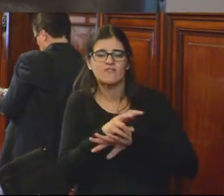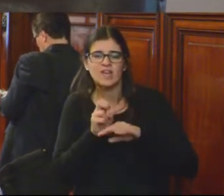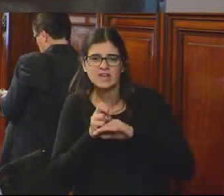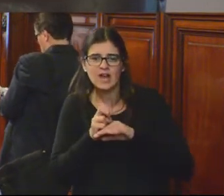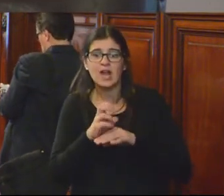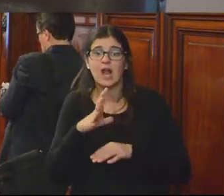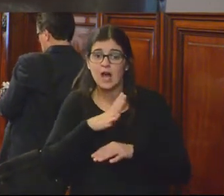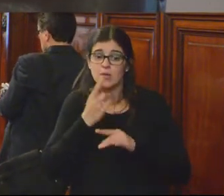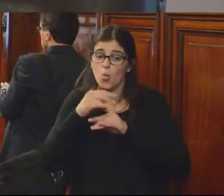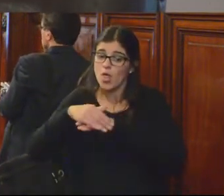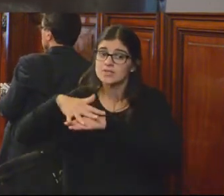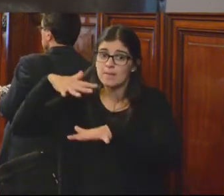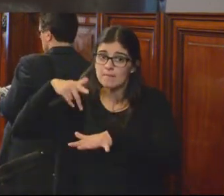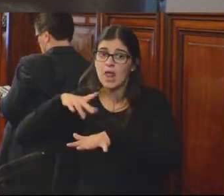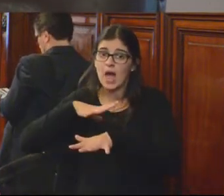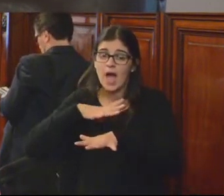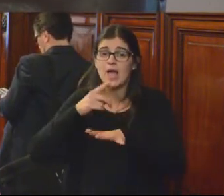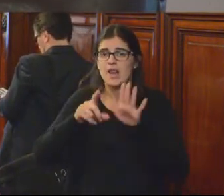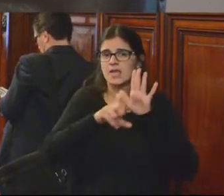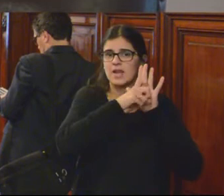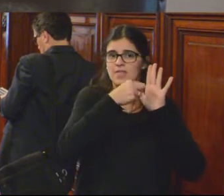existiendo la Asamblea Legislativa,